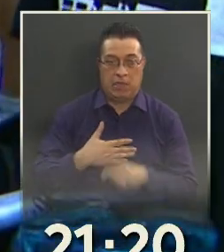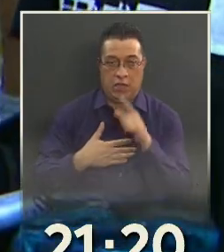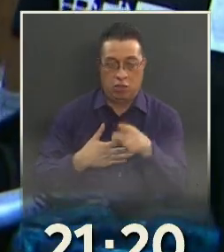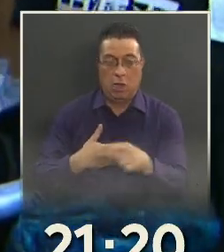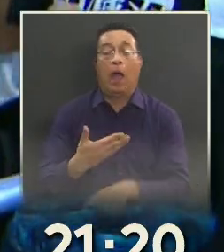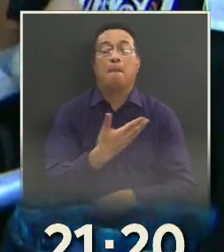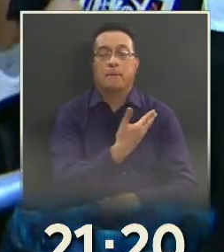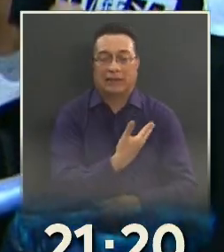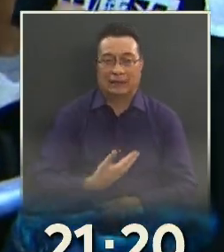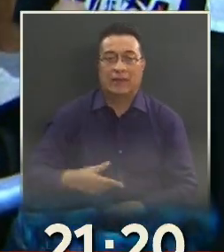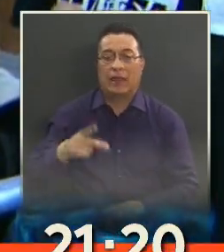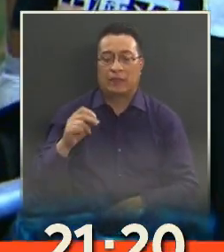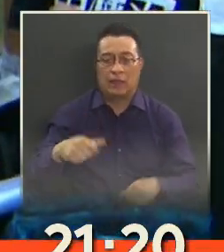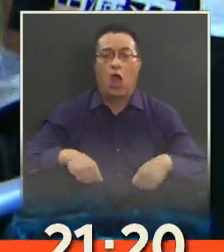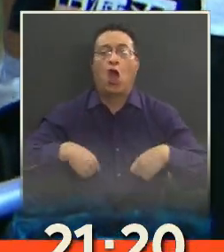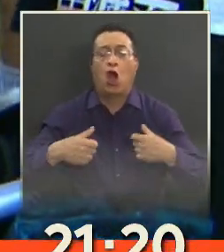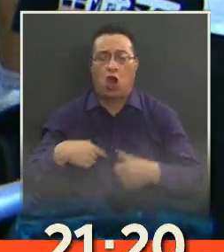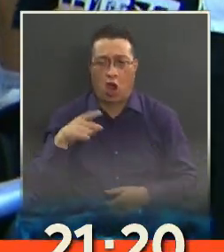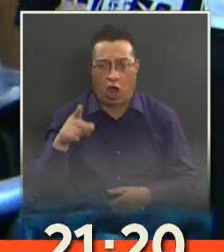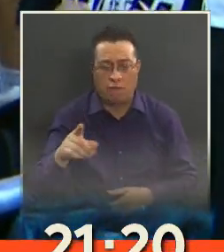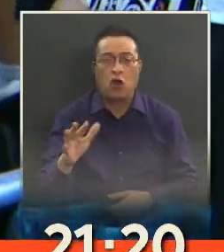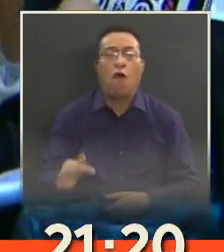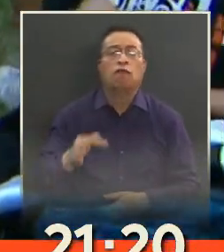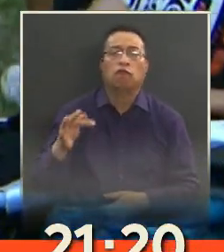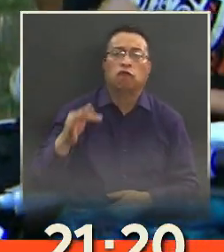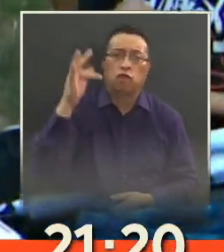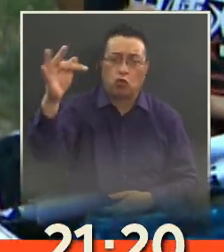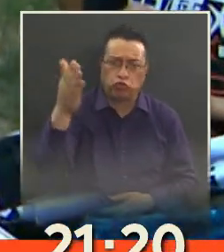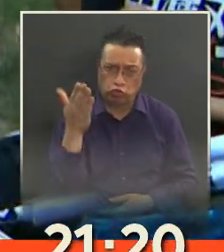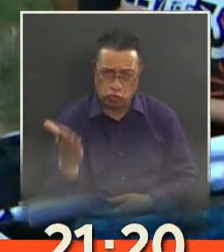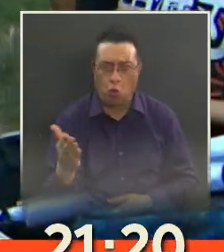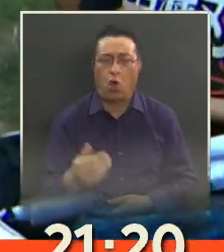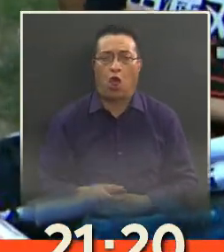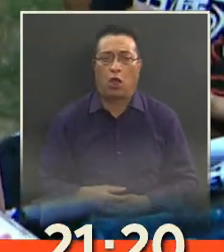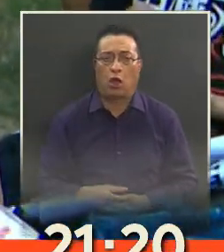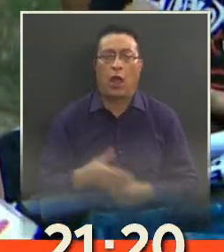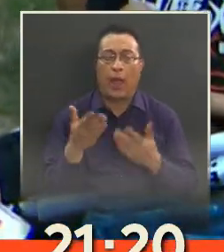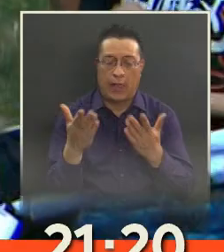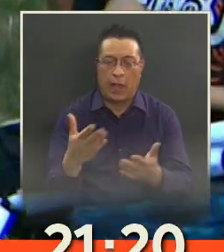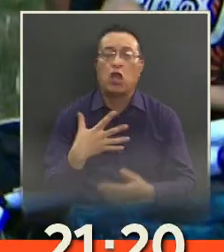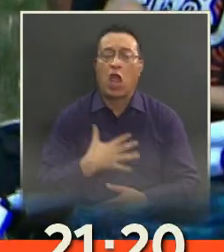presidente de la juventud, el del futuro, el